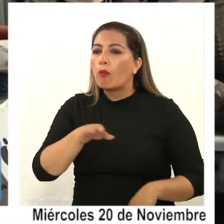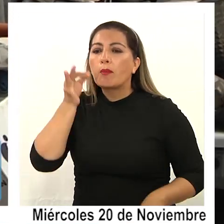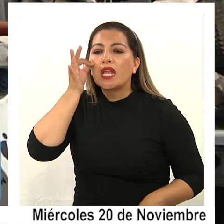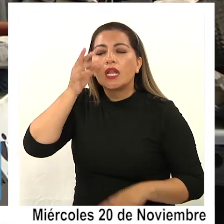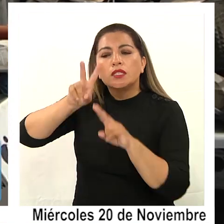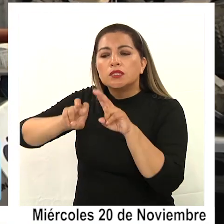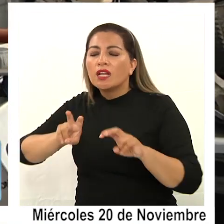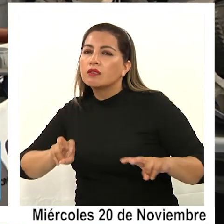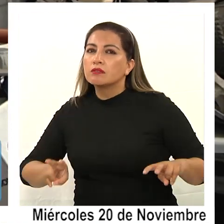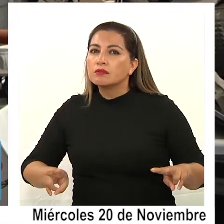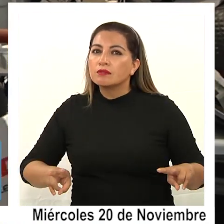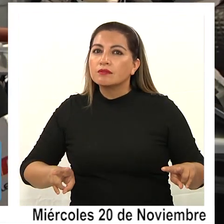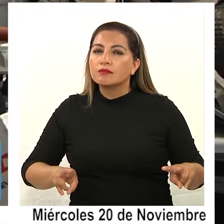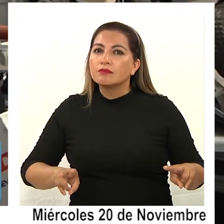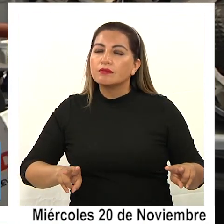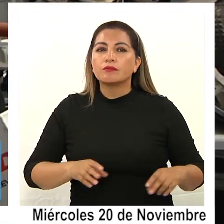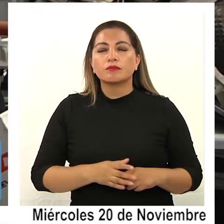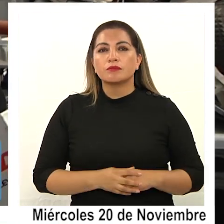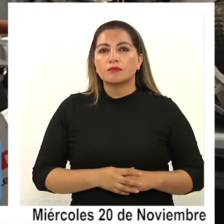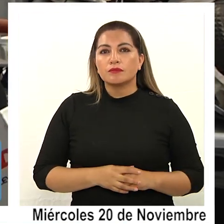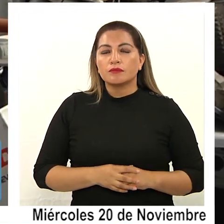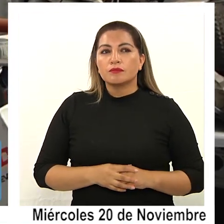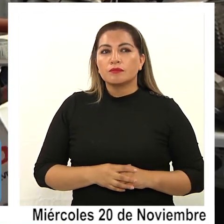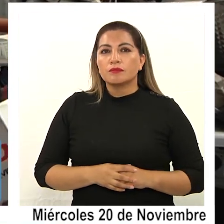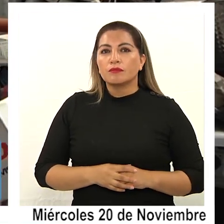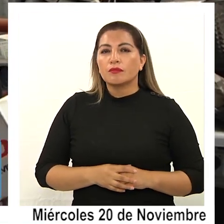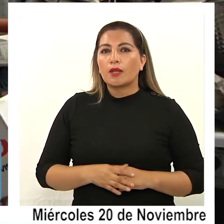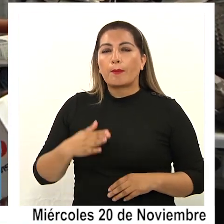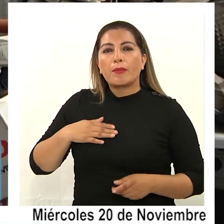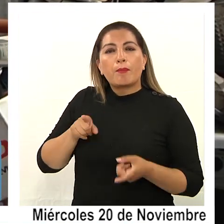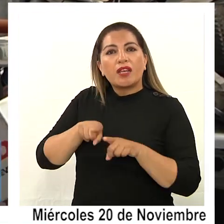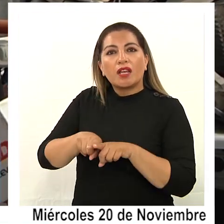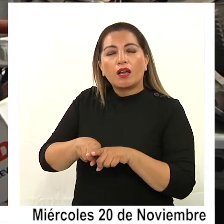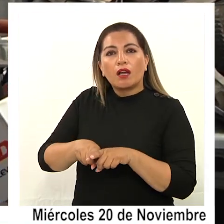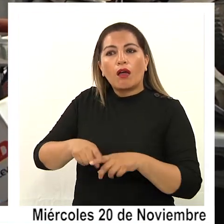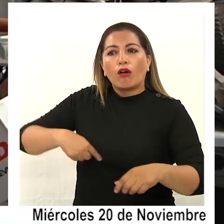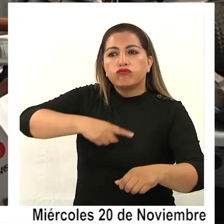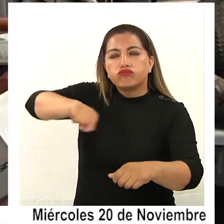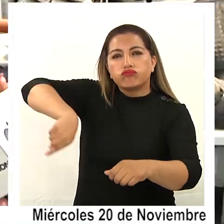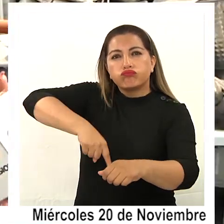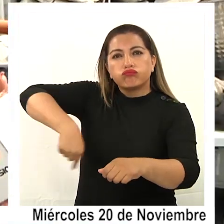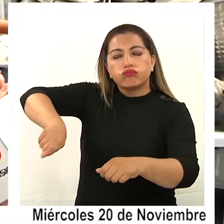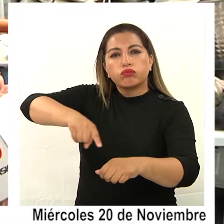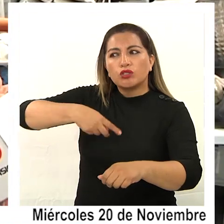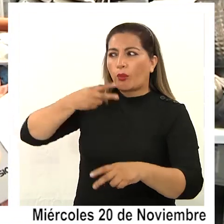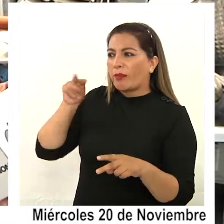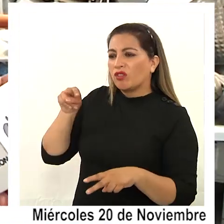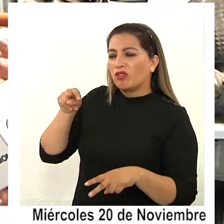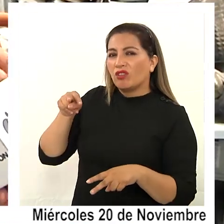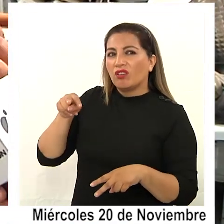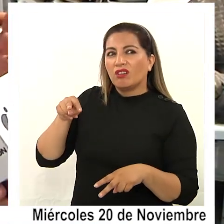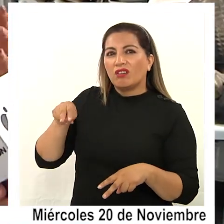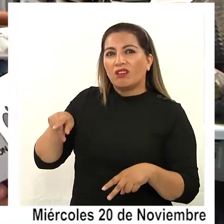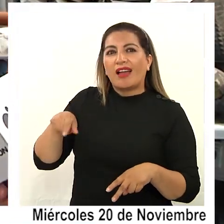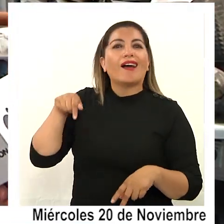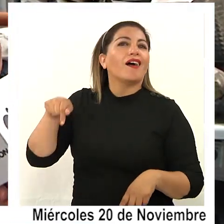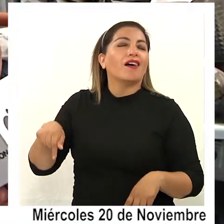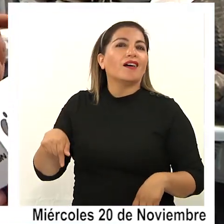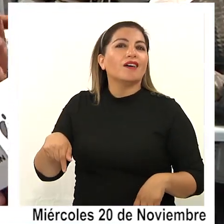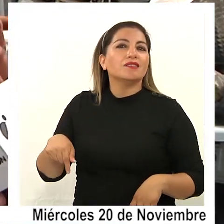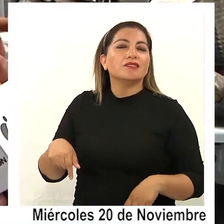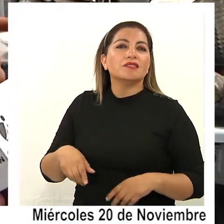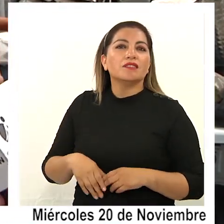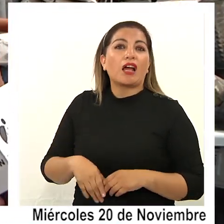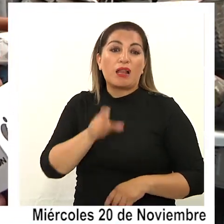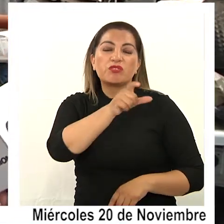cuando vamos a revisar lavadoras, él las enciende y las hace funcionar y yo lo miro y yo le digo al tiro ya, bueno sin